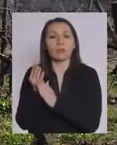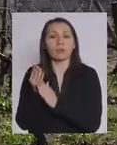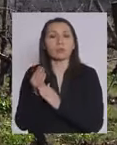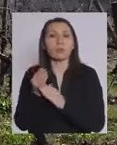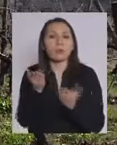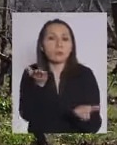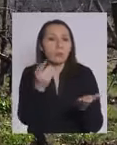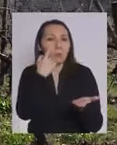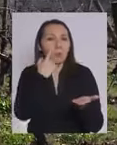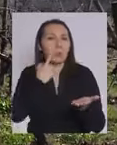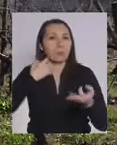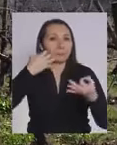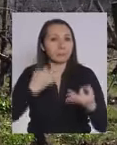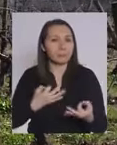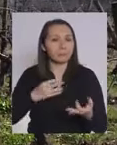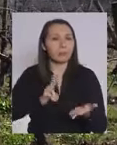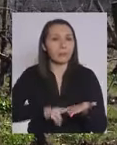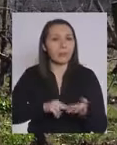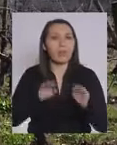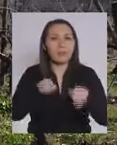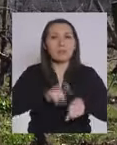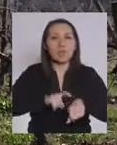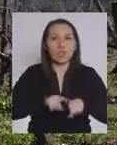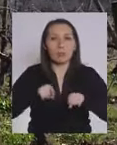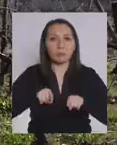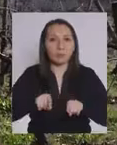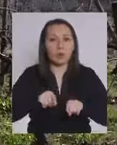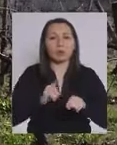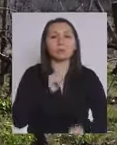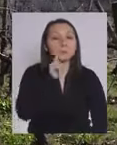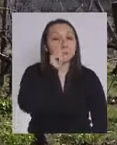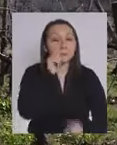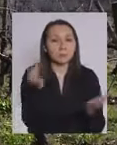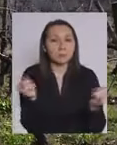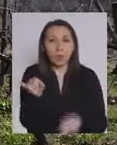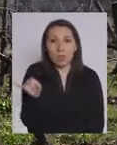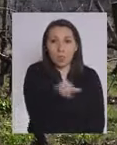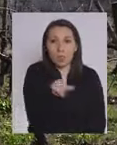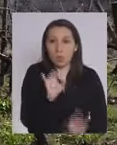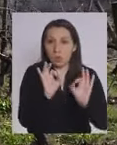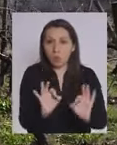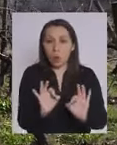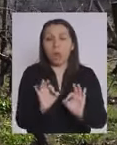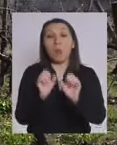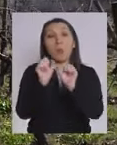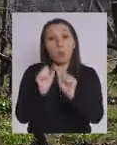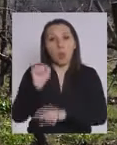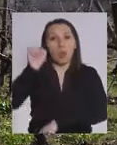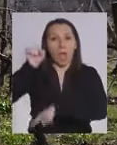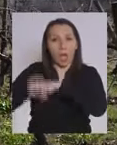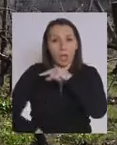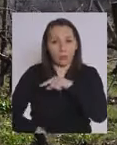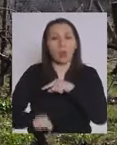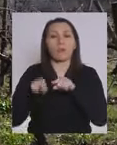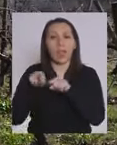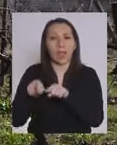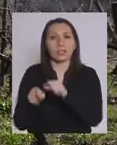comprobar paralelamente con pcr si esa técnica es exacta y vamos a darle la aprobación a la